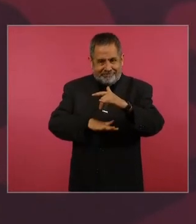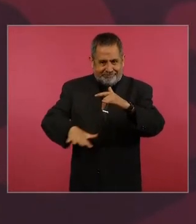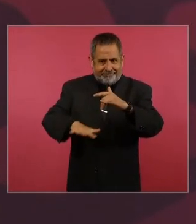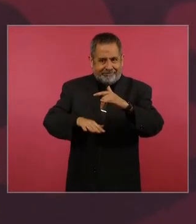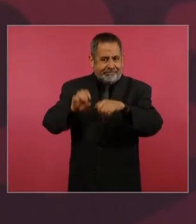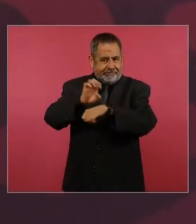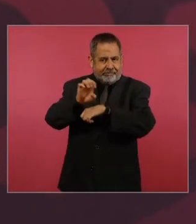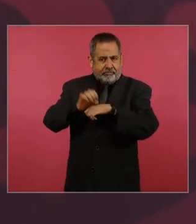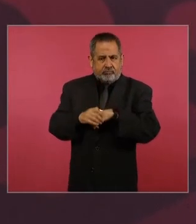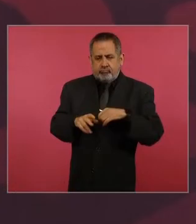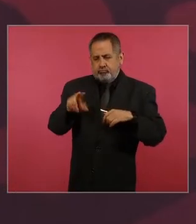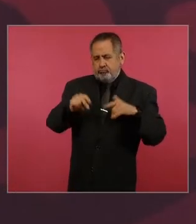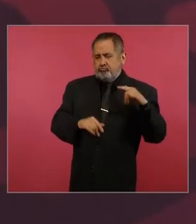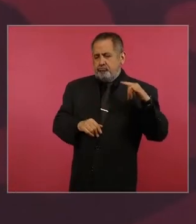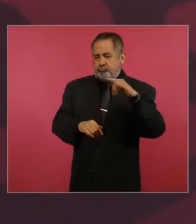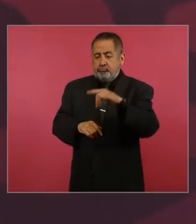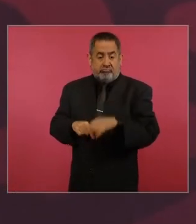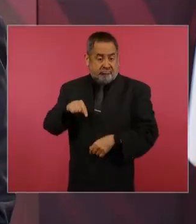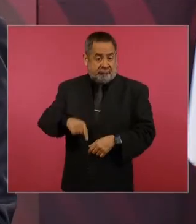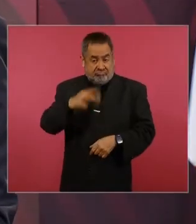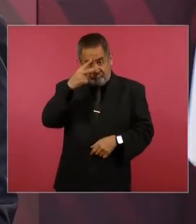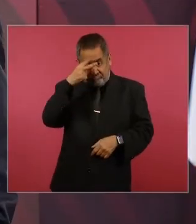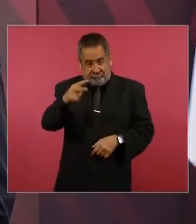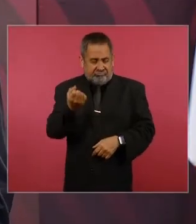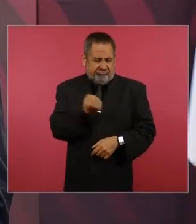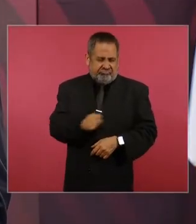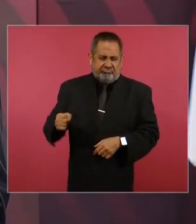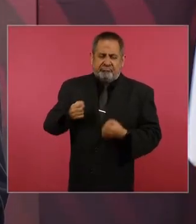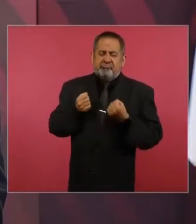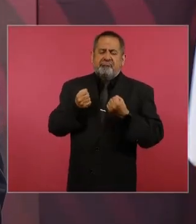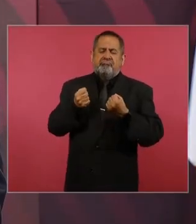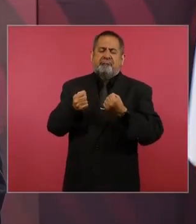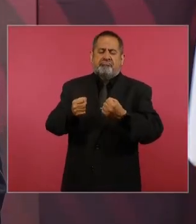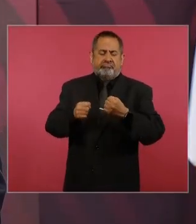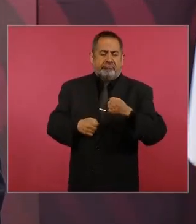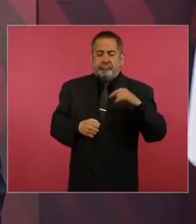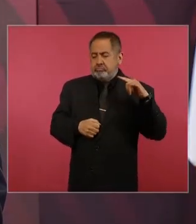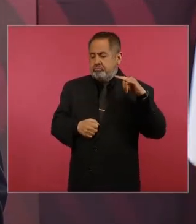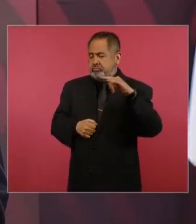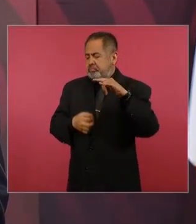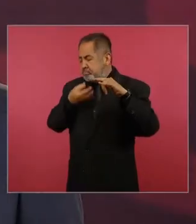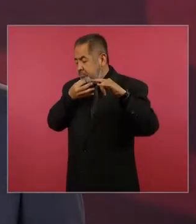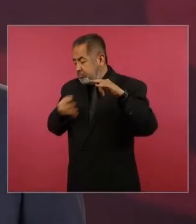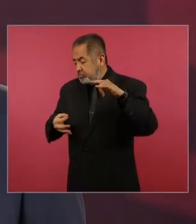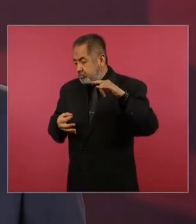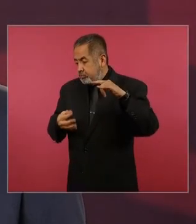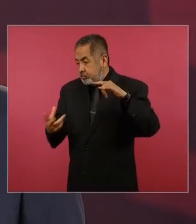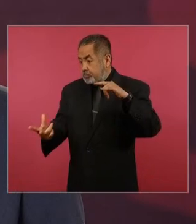El piloto, que es extraordinario, de la Fuerza Aérea,